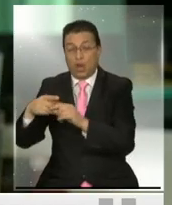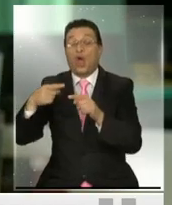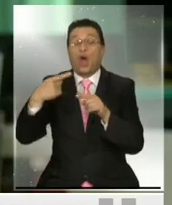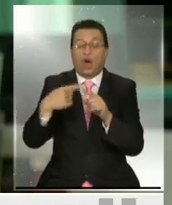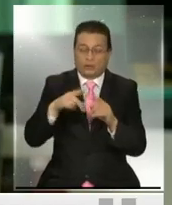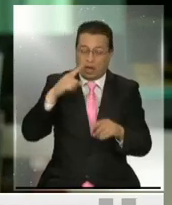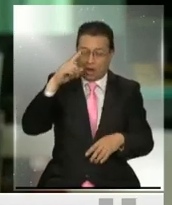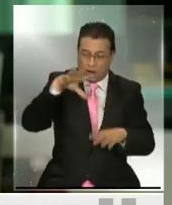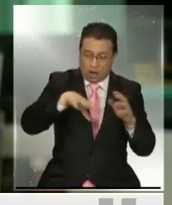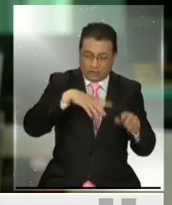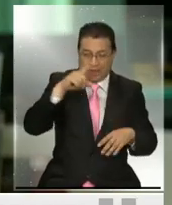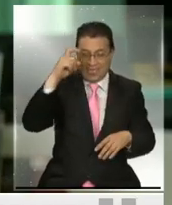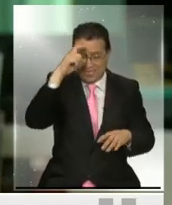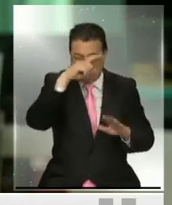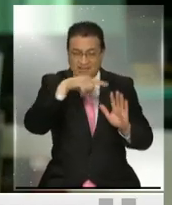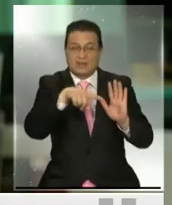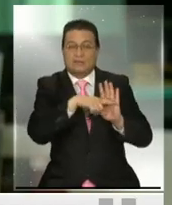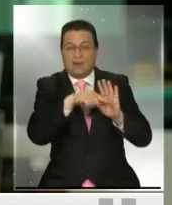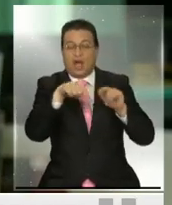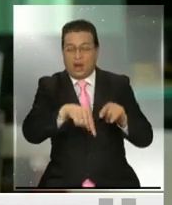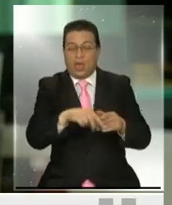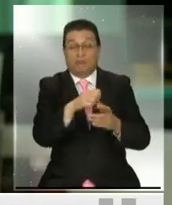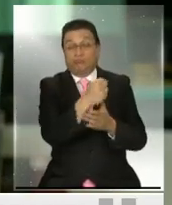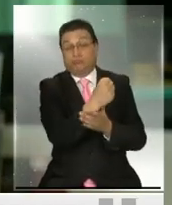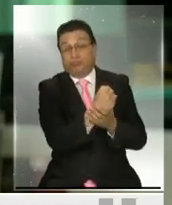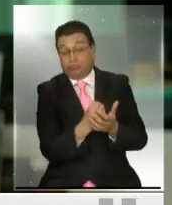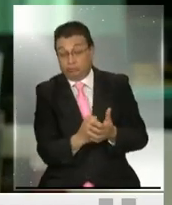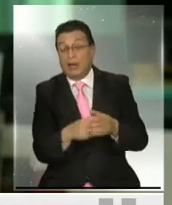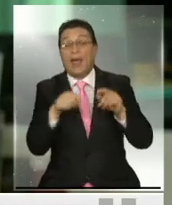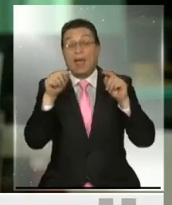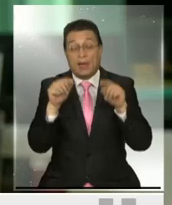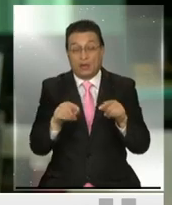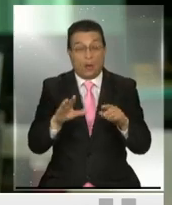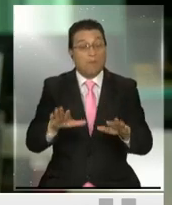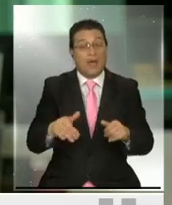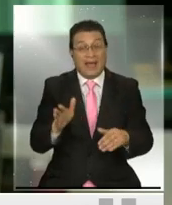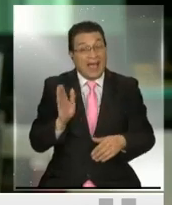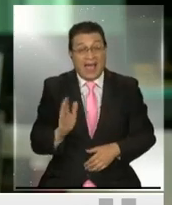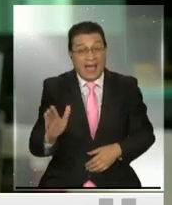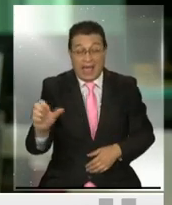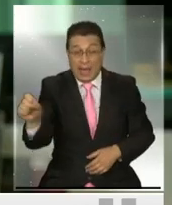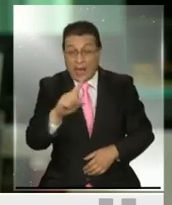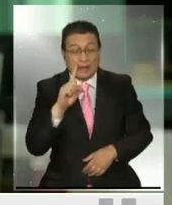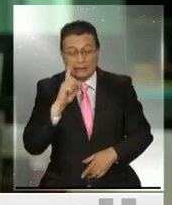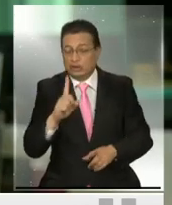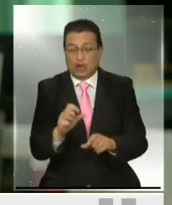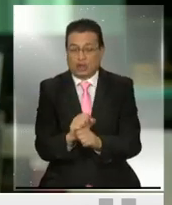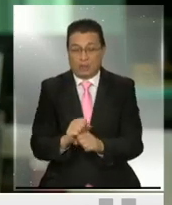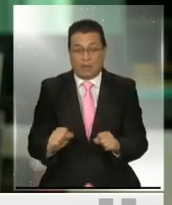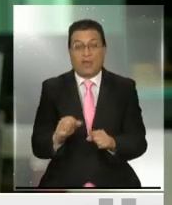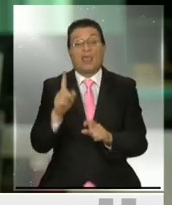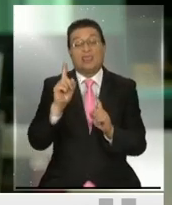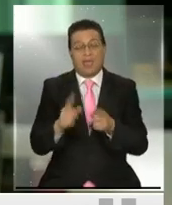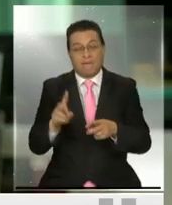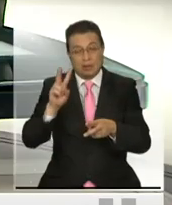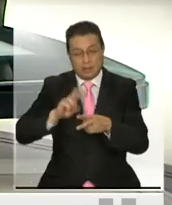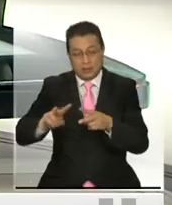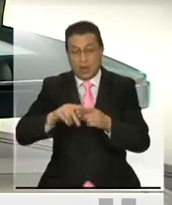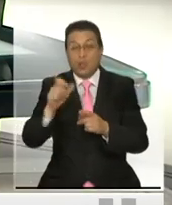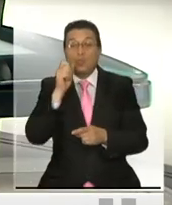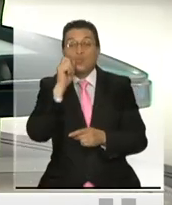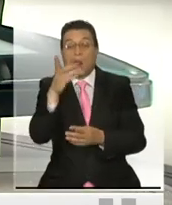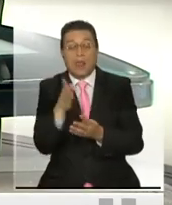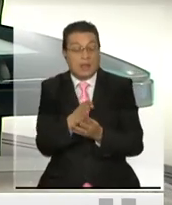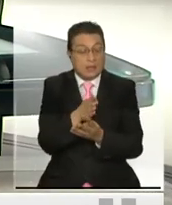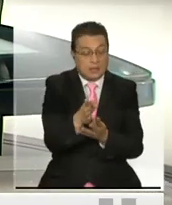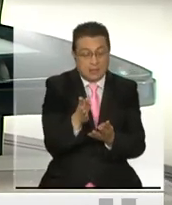y que hoy día claramente están en crisis es un modelo que no puede seguir en estos términos que es redefinir la estrategia de desarrollo del